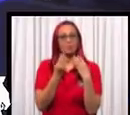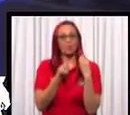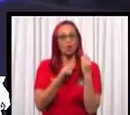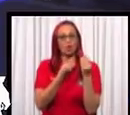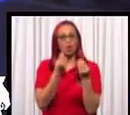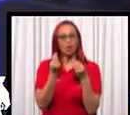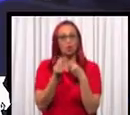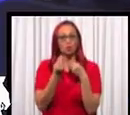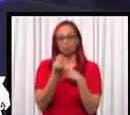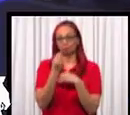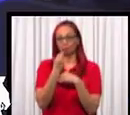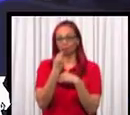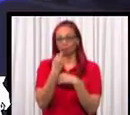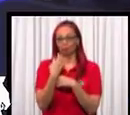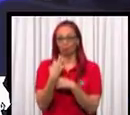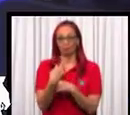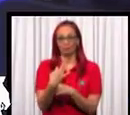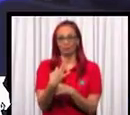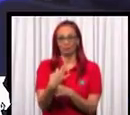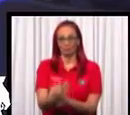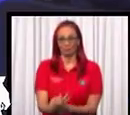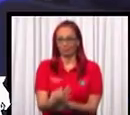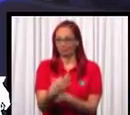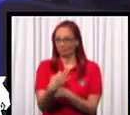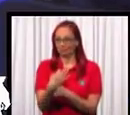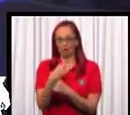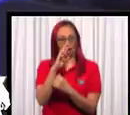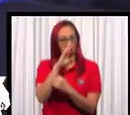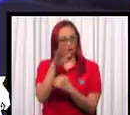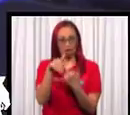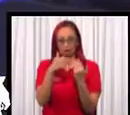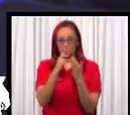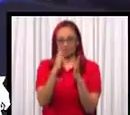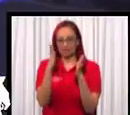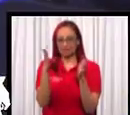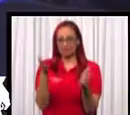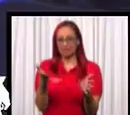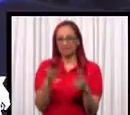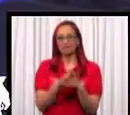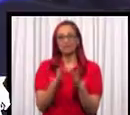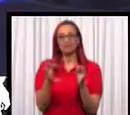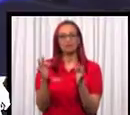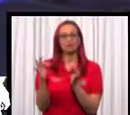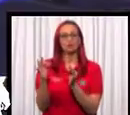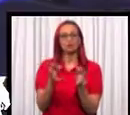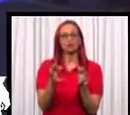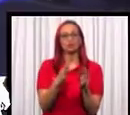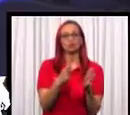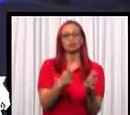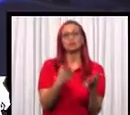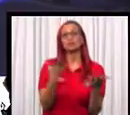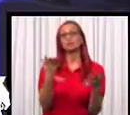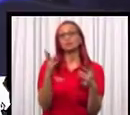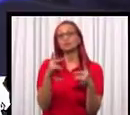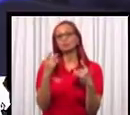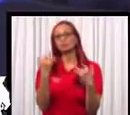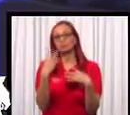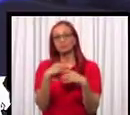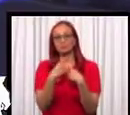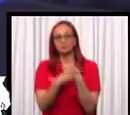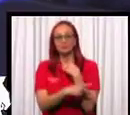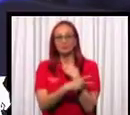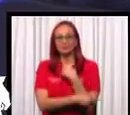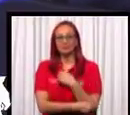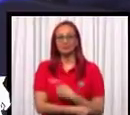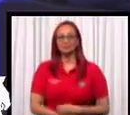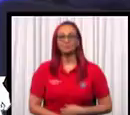consumimos día a día todos los costarricenses, los turistas y quienes estemos en este país. Y nos